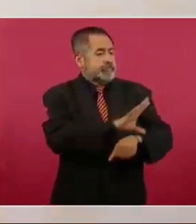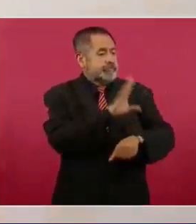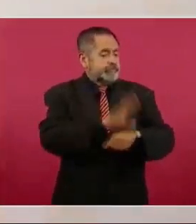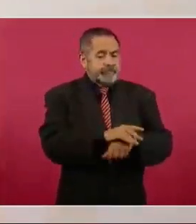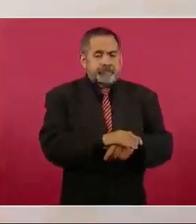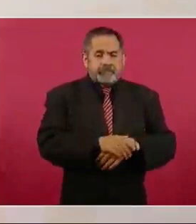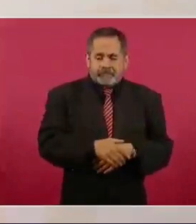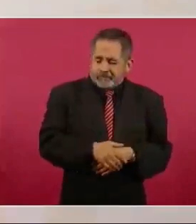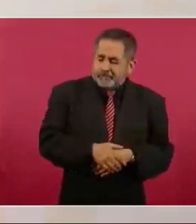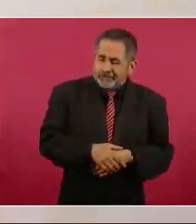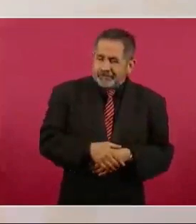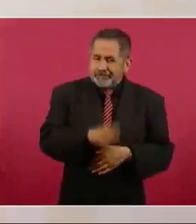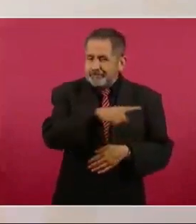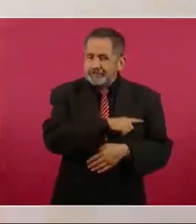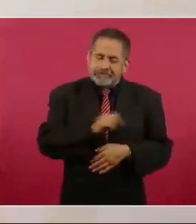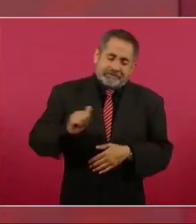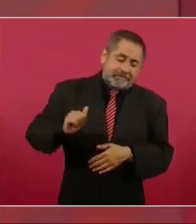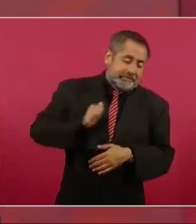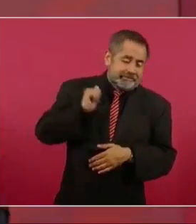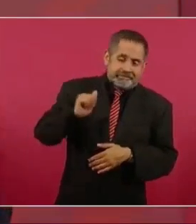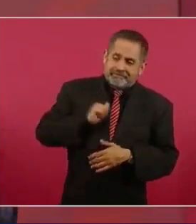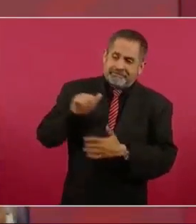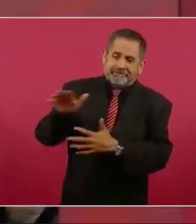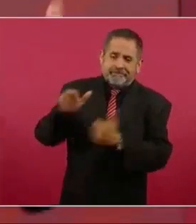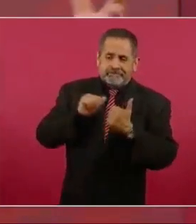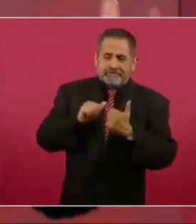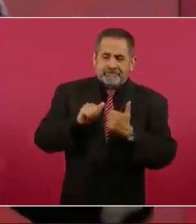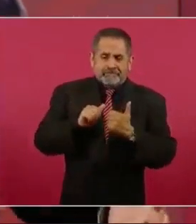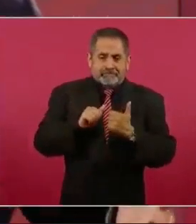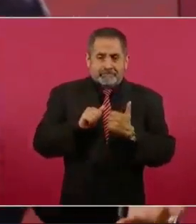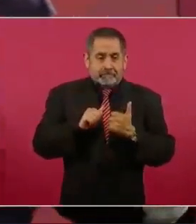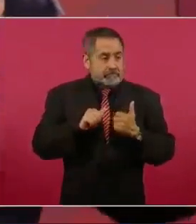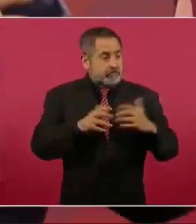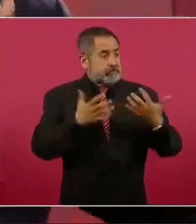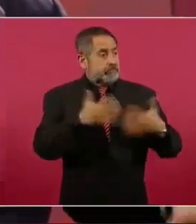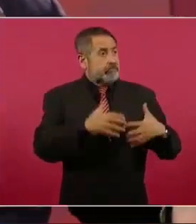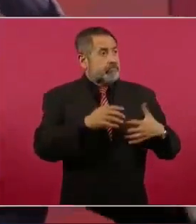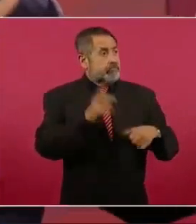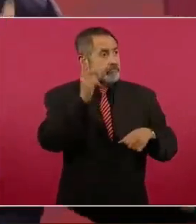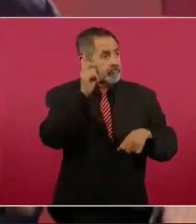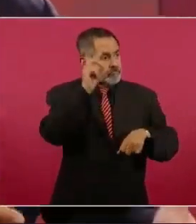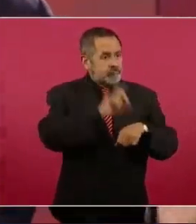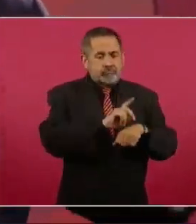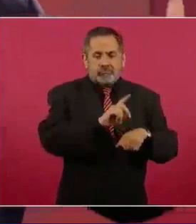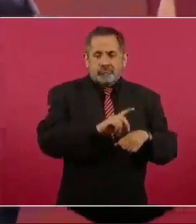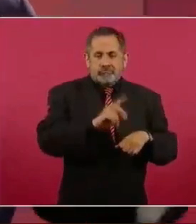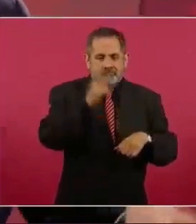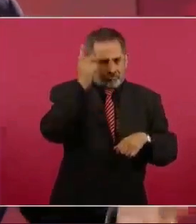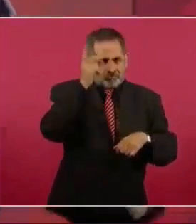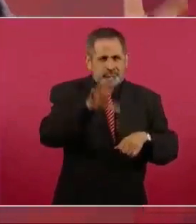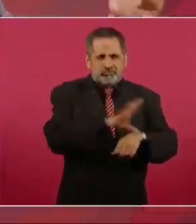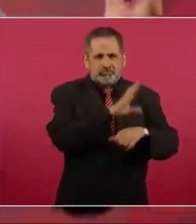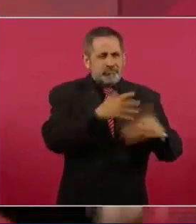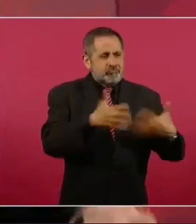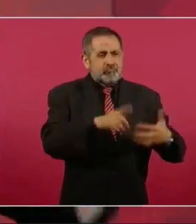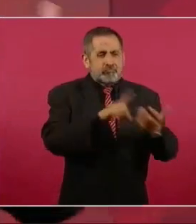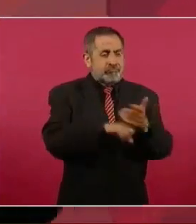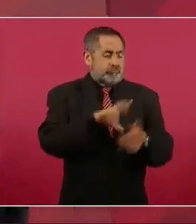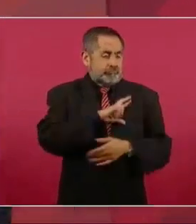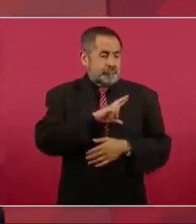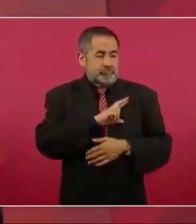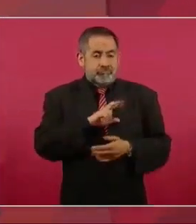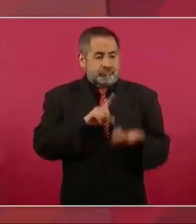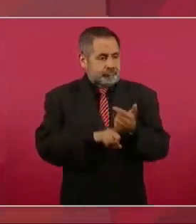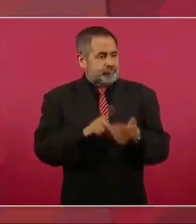que se aprovecha y se queda con una planta de generación de energía eléctrica privada.